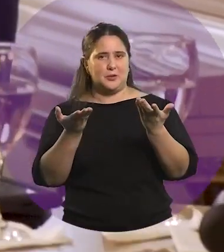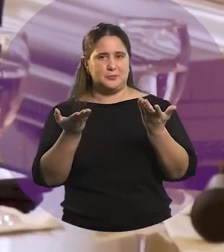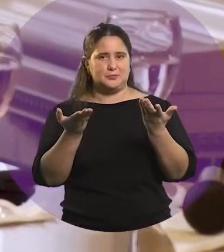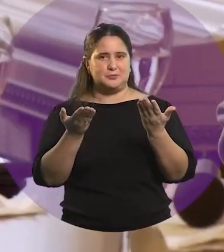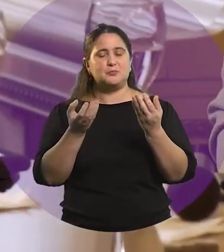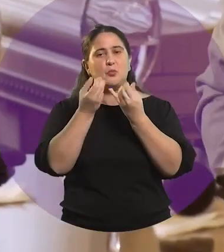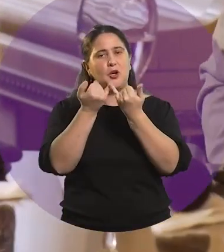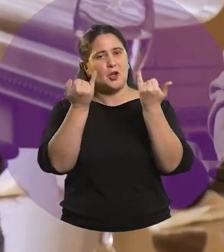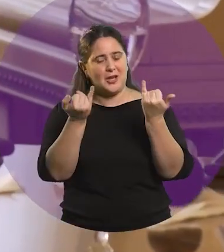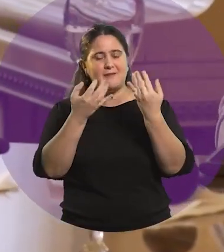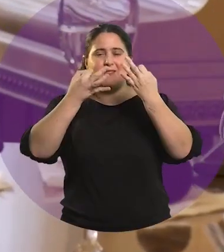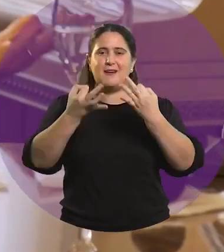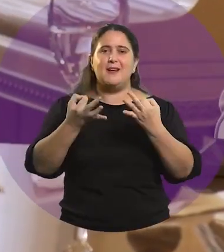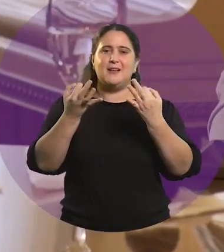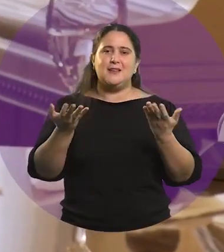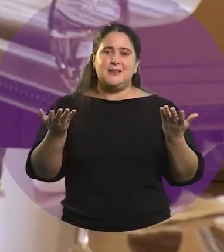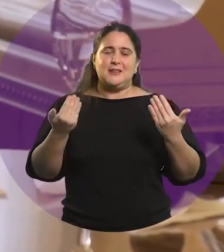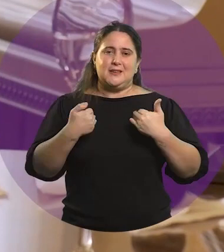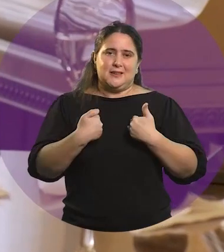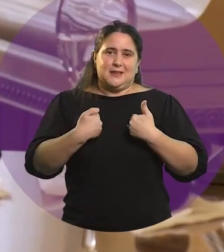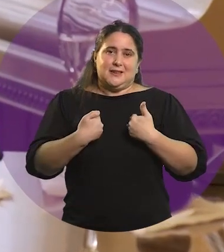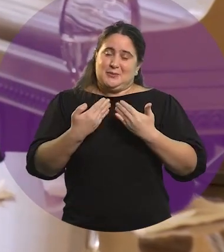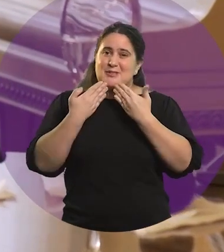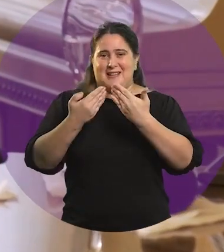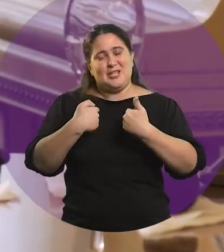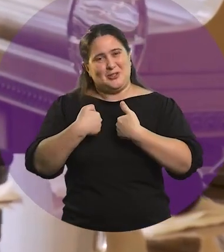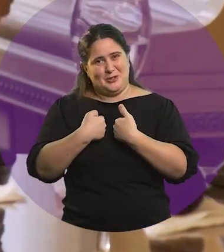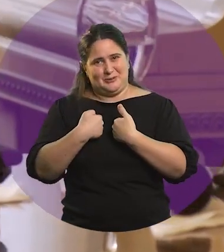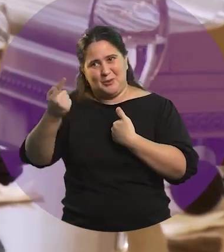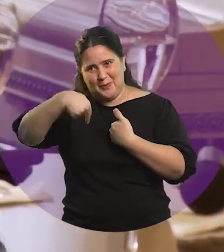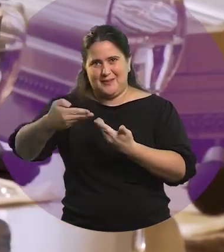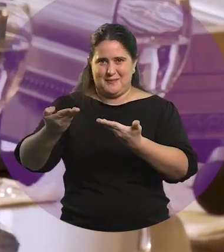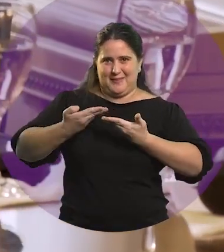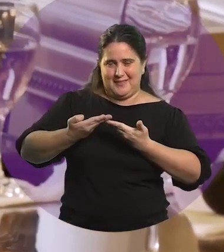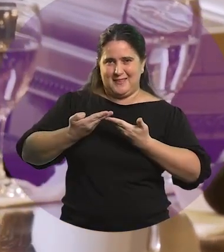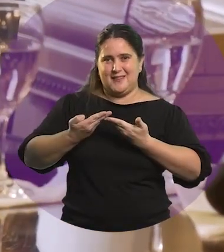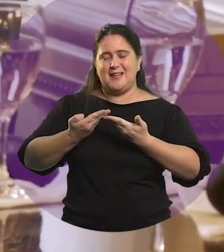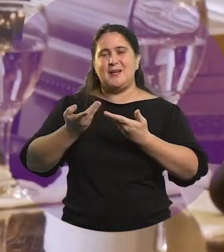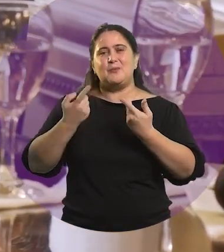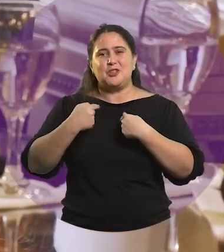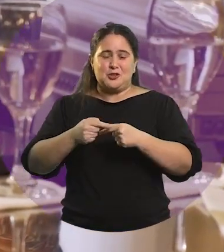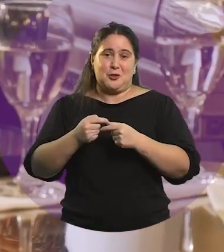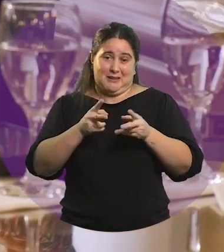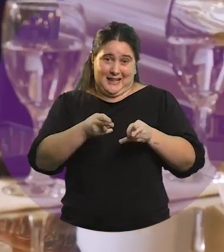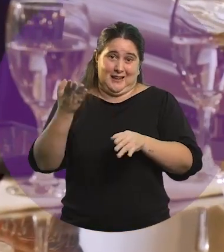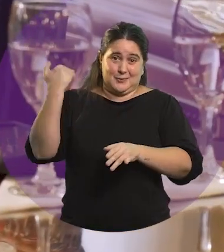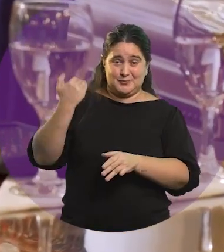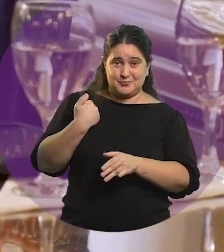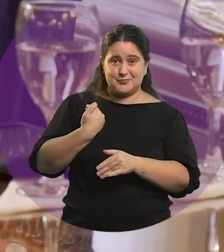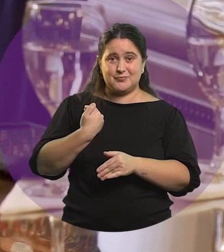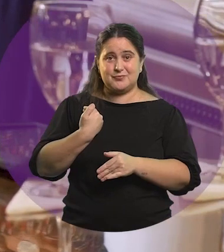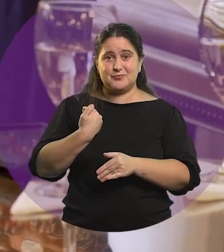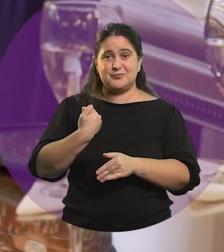Bueno, muy buenos días. En realidad yo soy la agradecida porque pertenezco a una